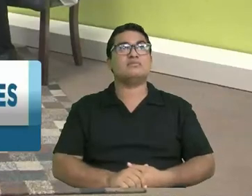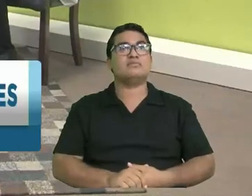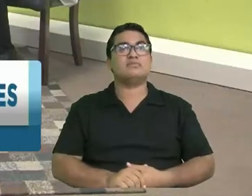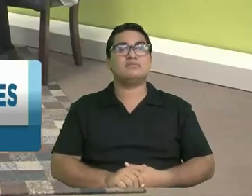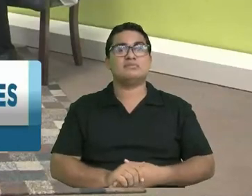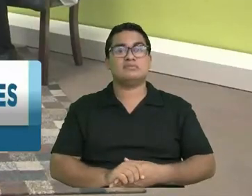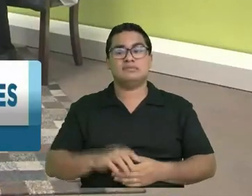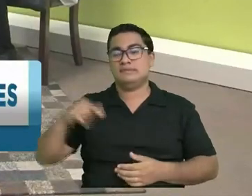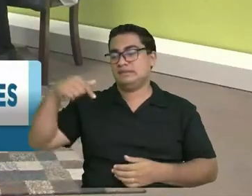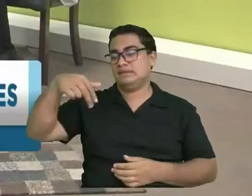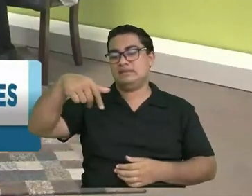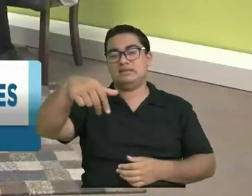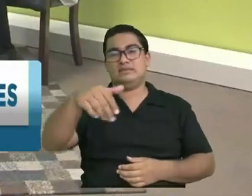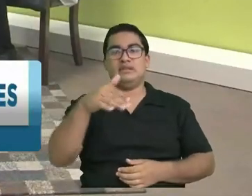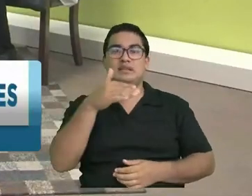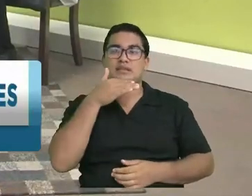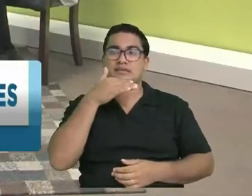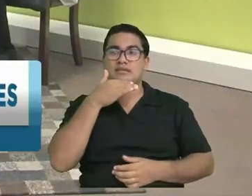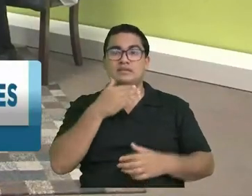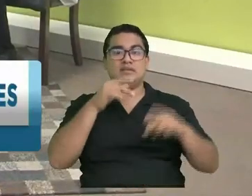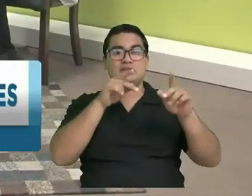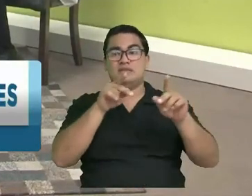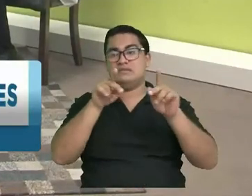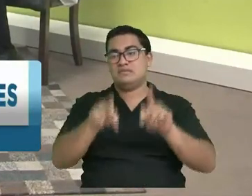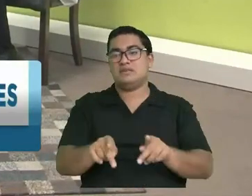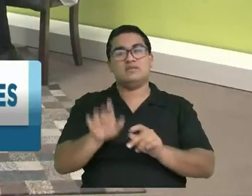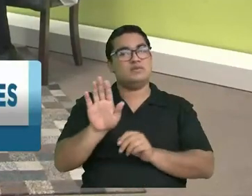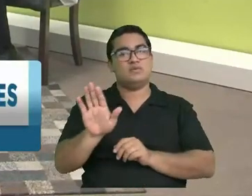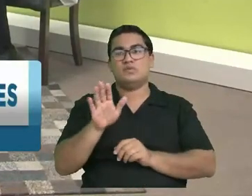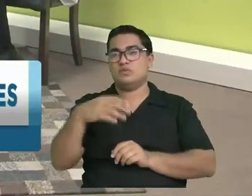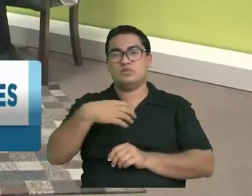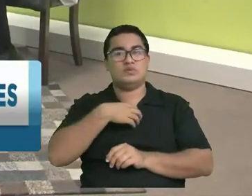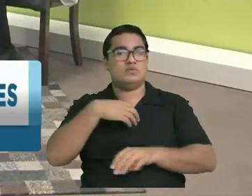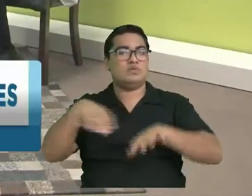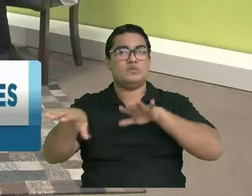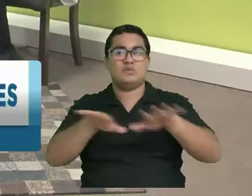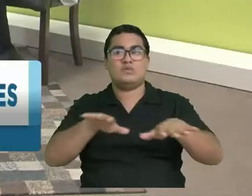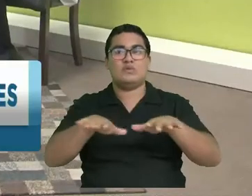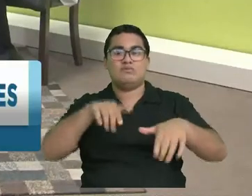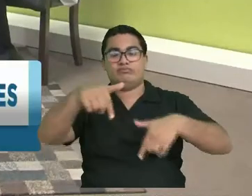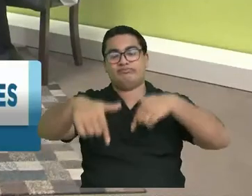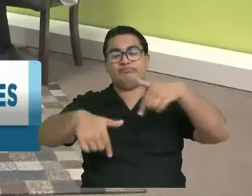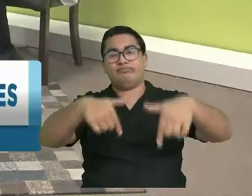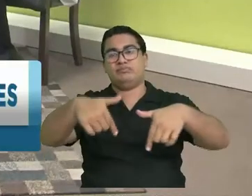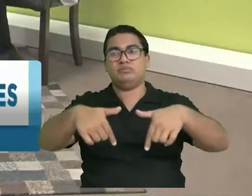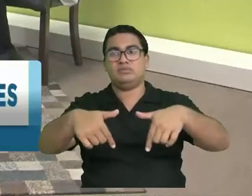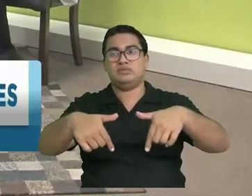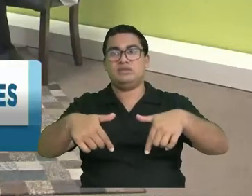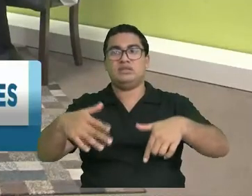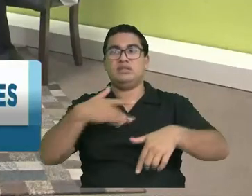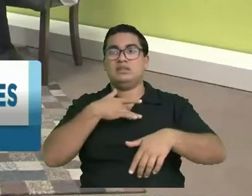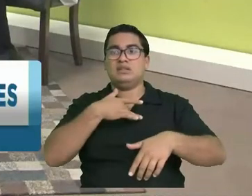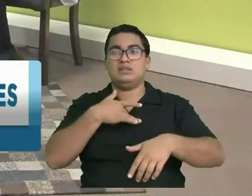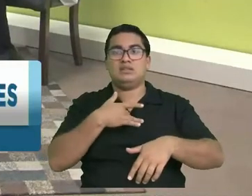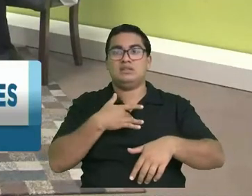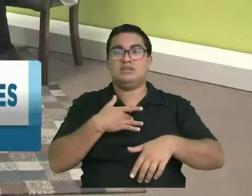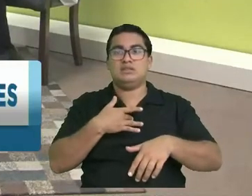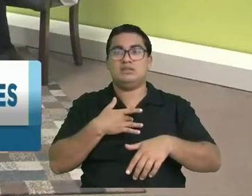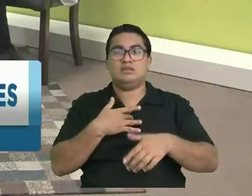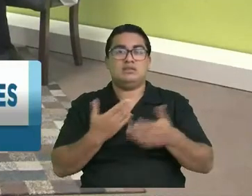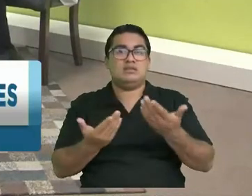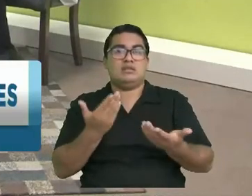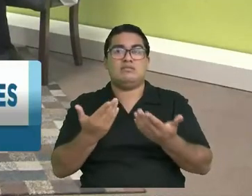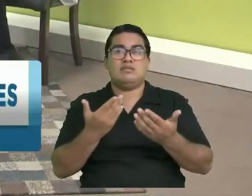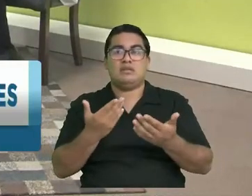El caminar es una molestia. Esa persona ya no puede usar un zapato convencional. Cerrado para ya, nada. Ya podría ser con costo, tal